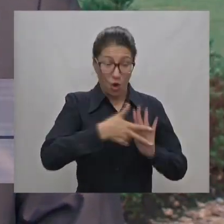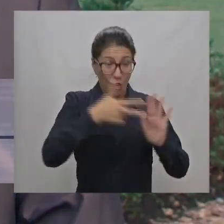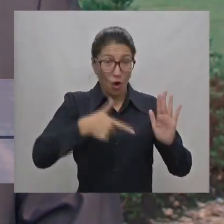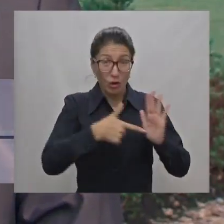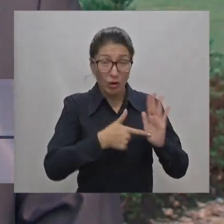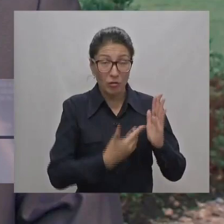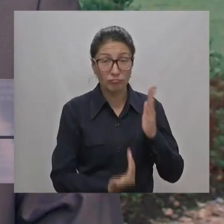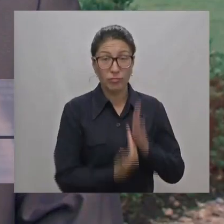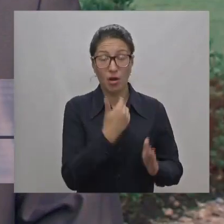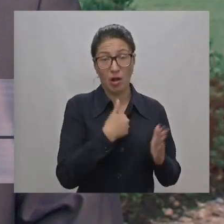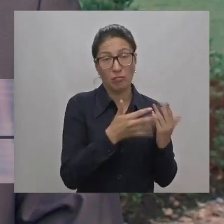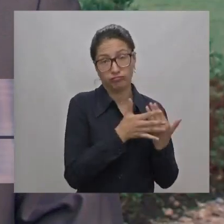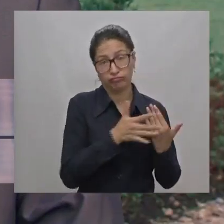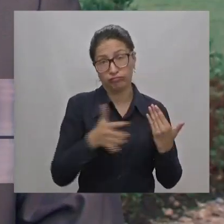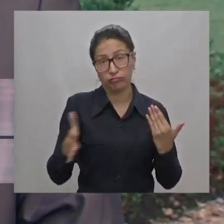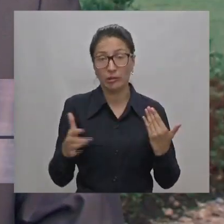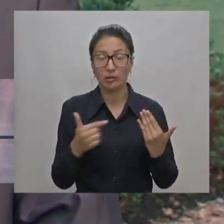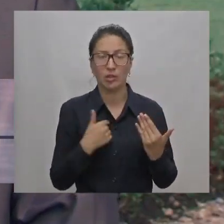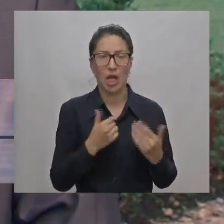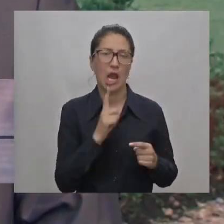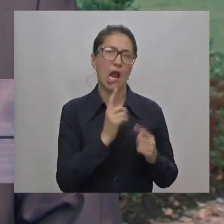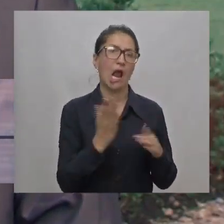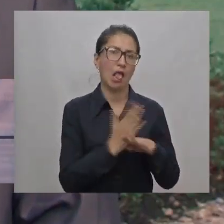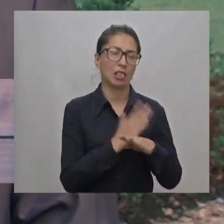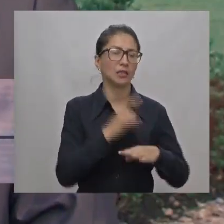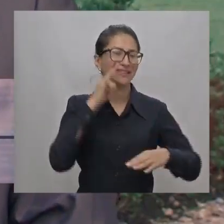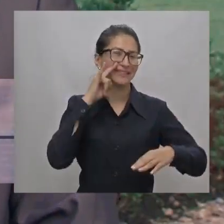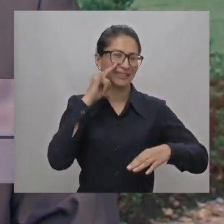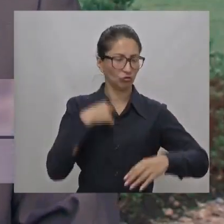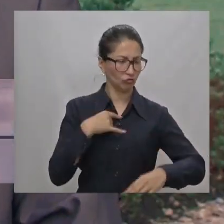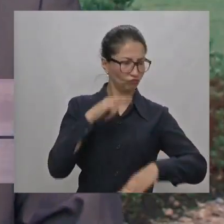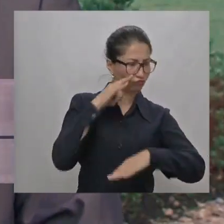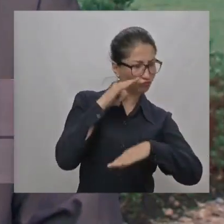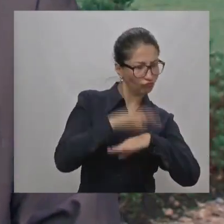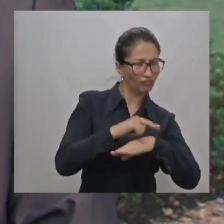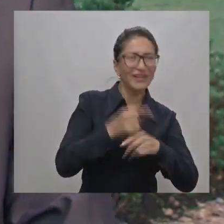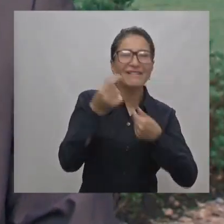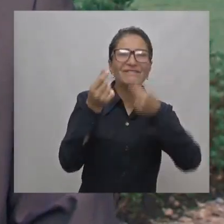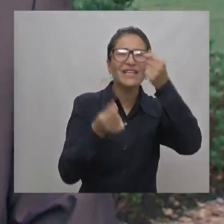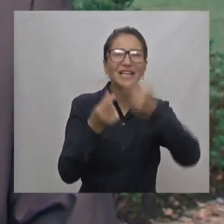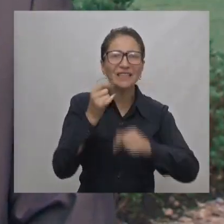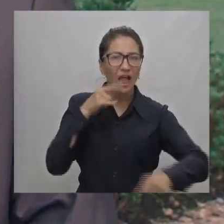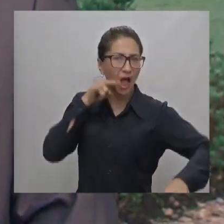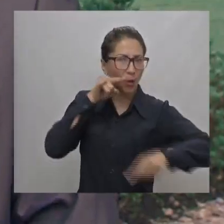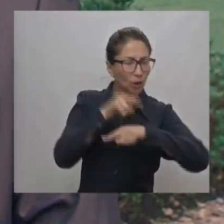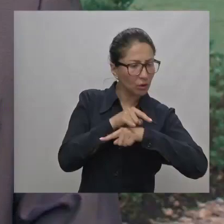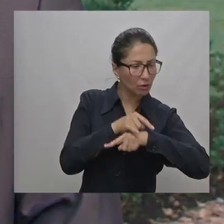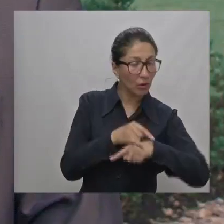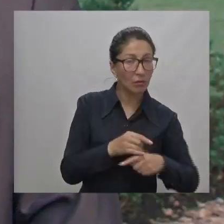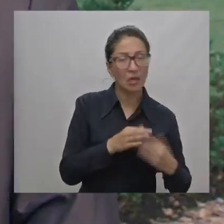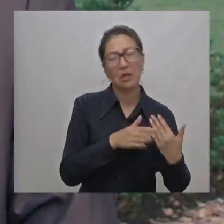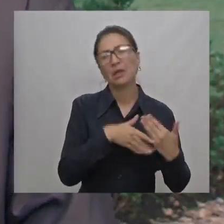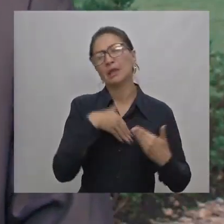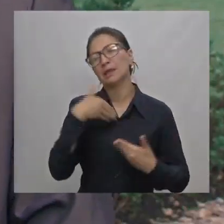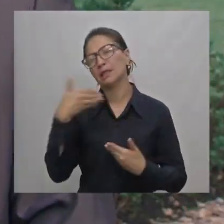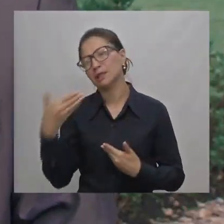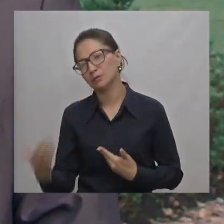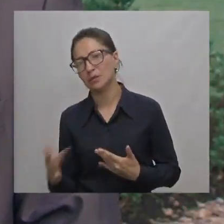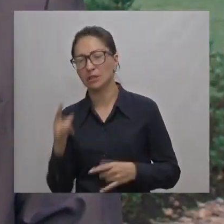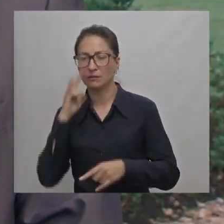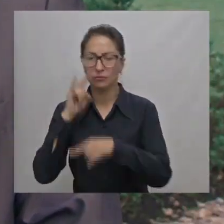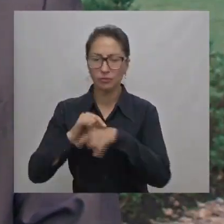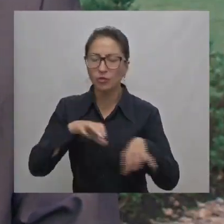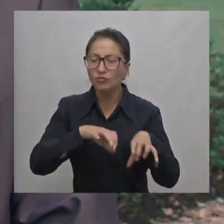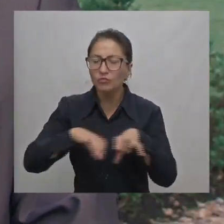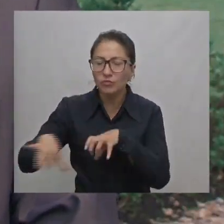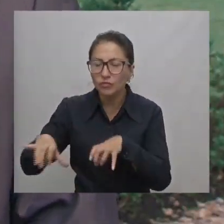mejor, iniciábamos a hacer, en ese momento se hacía un tipo de auditoría, que era la auditoría financiera. Posteriormente hacíamos